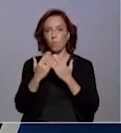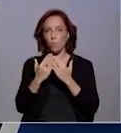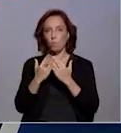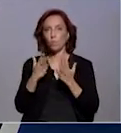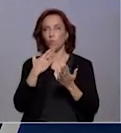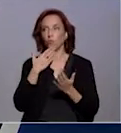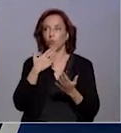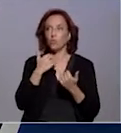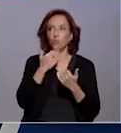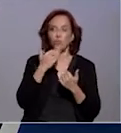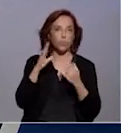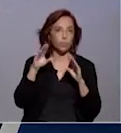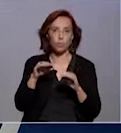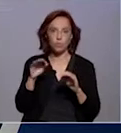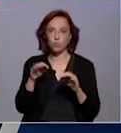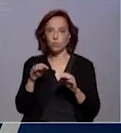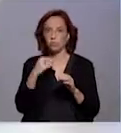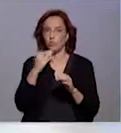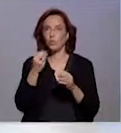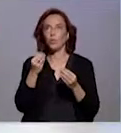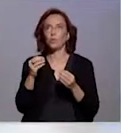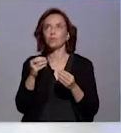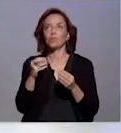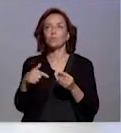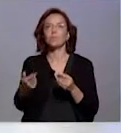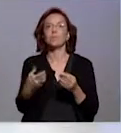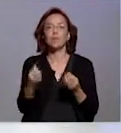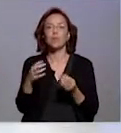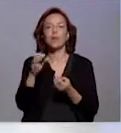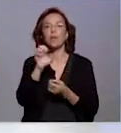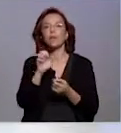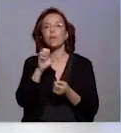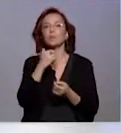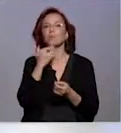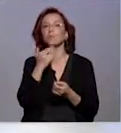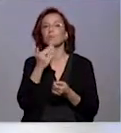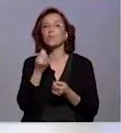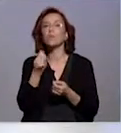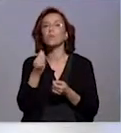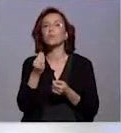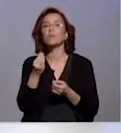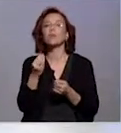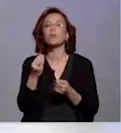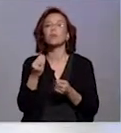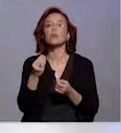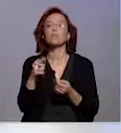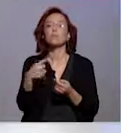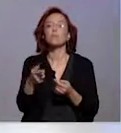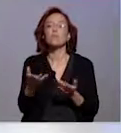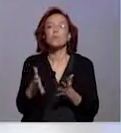incertidumbre para todos es decir en un mundo donde las empresas no saben qué va a suceder mañana